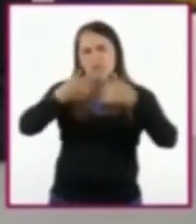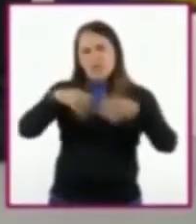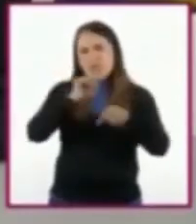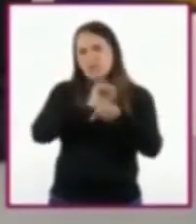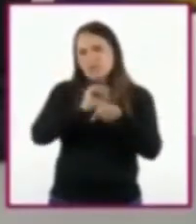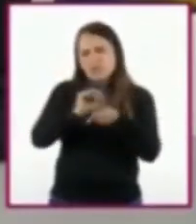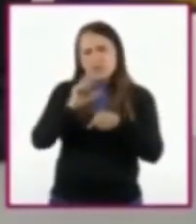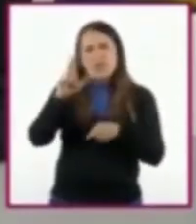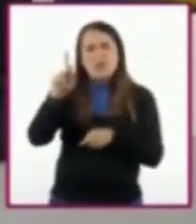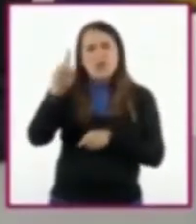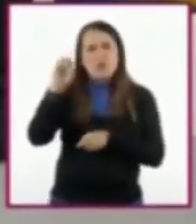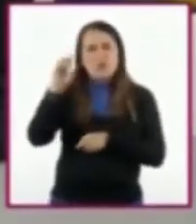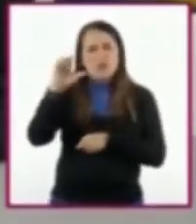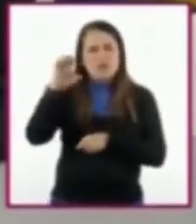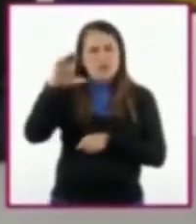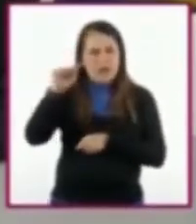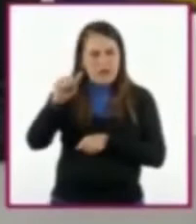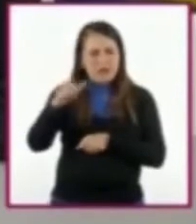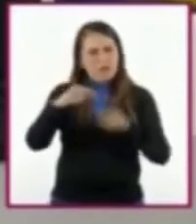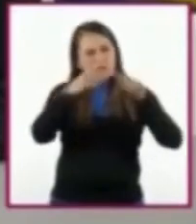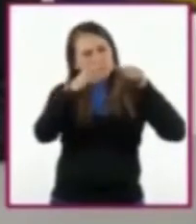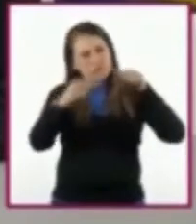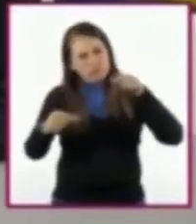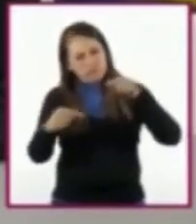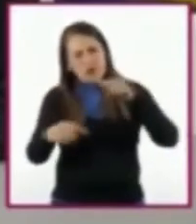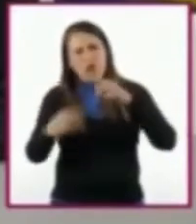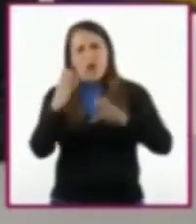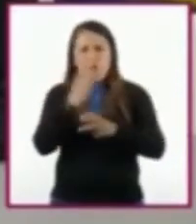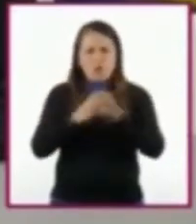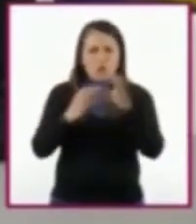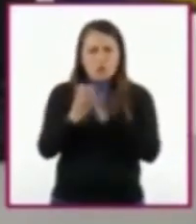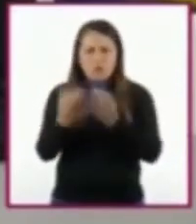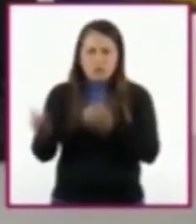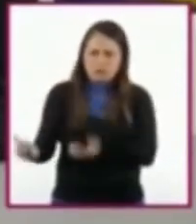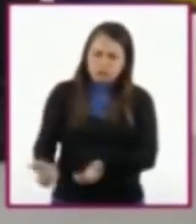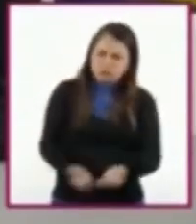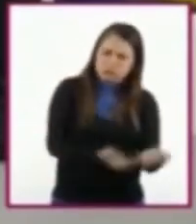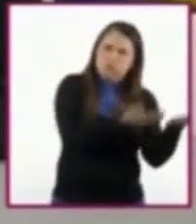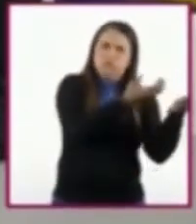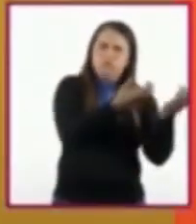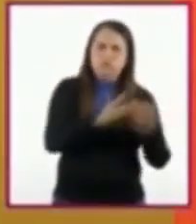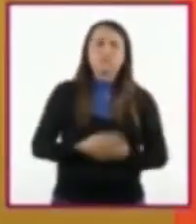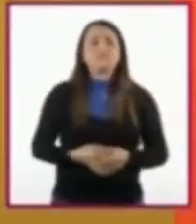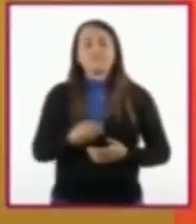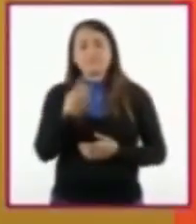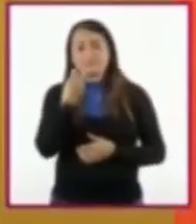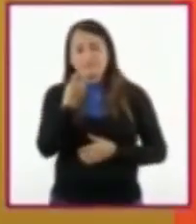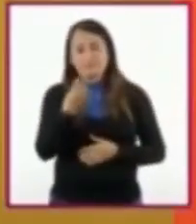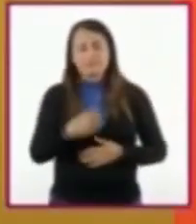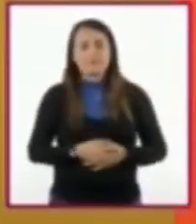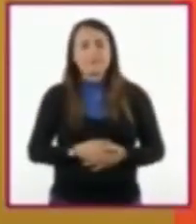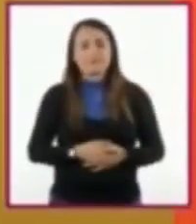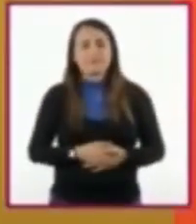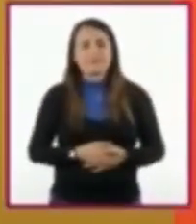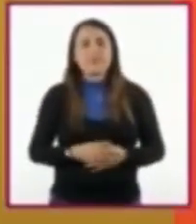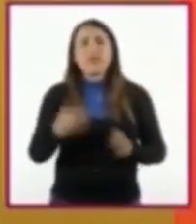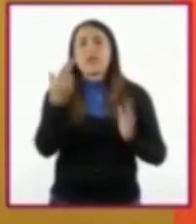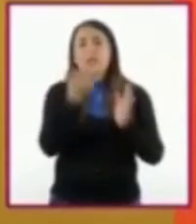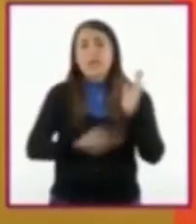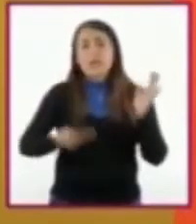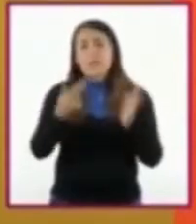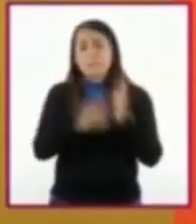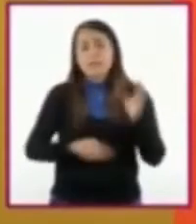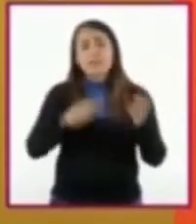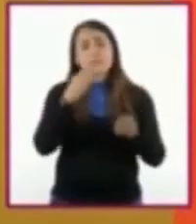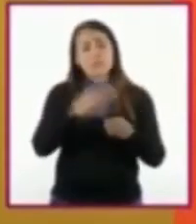la polea o el plano inclinado para subir cosas. Así es, Leslie. Hay que destacar que las herramientas y los